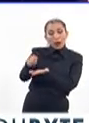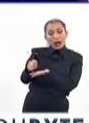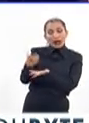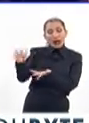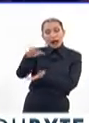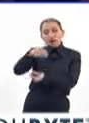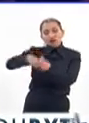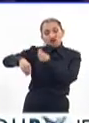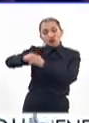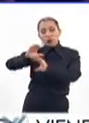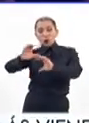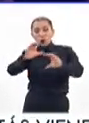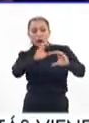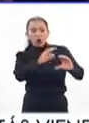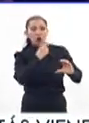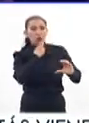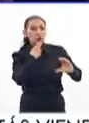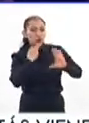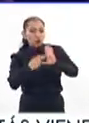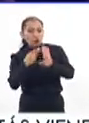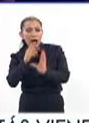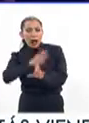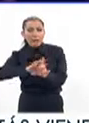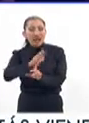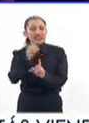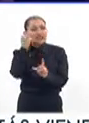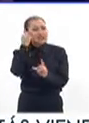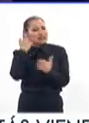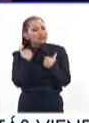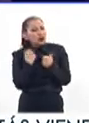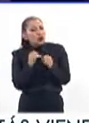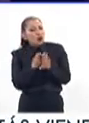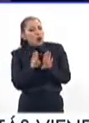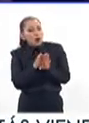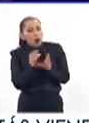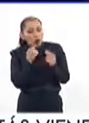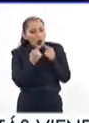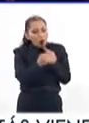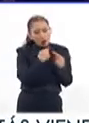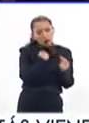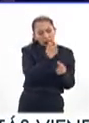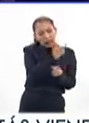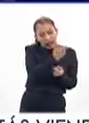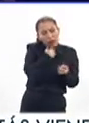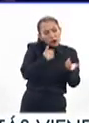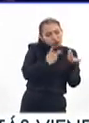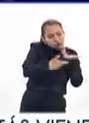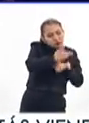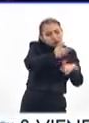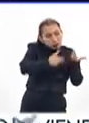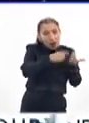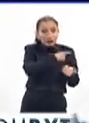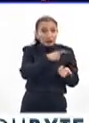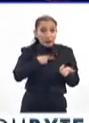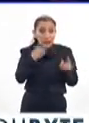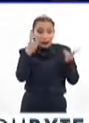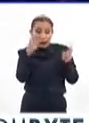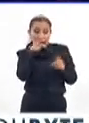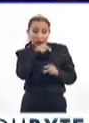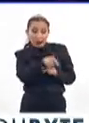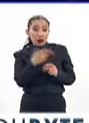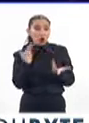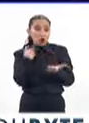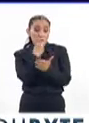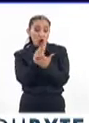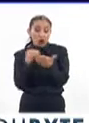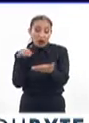de lo que es la sostenibilidad del medio ambiente. Es poder entender cómo la gestión de los presupuestos debe de tener en materia de